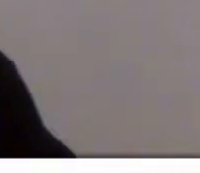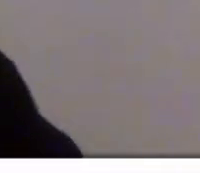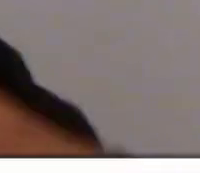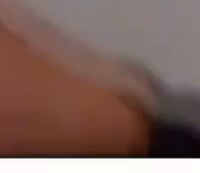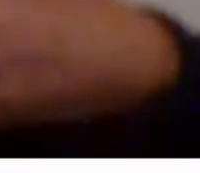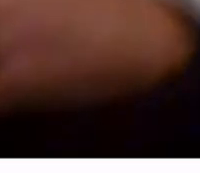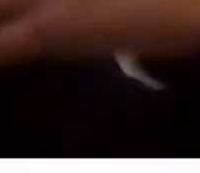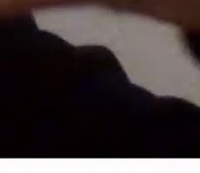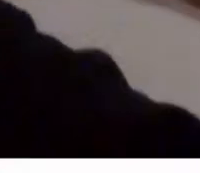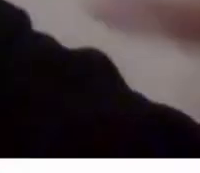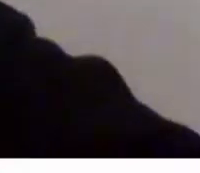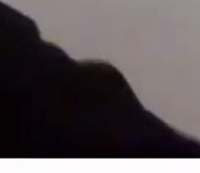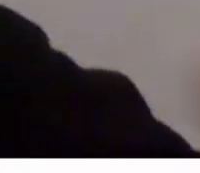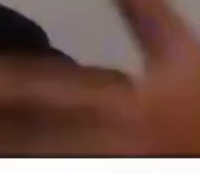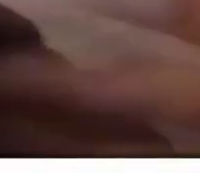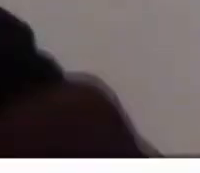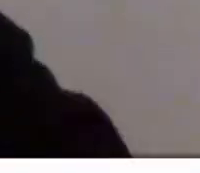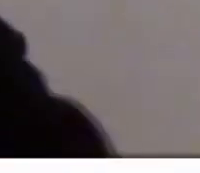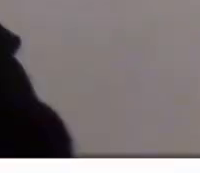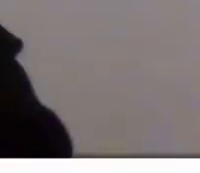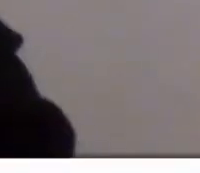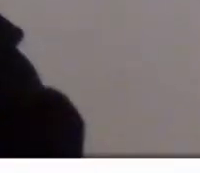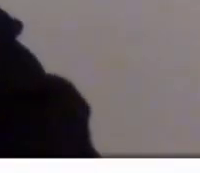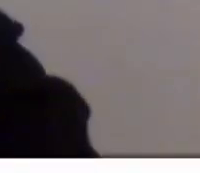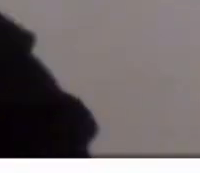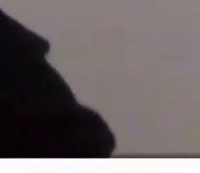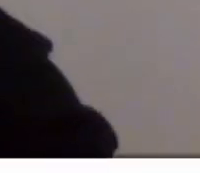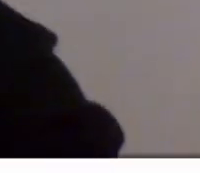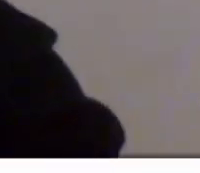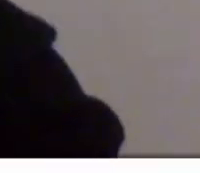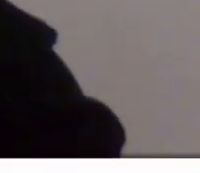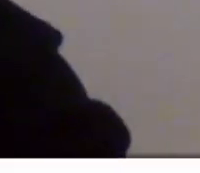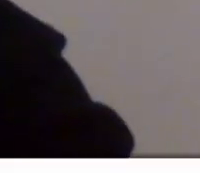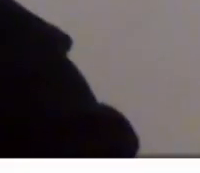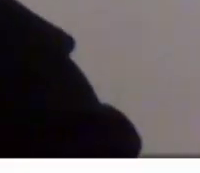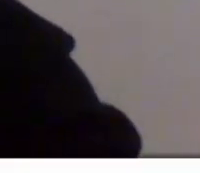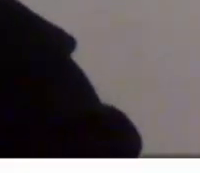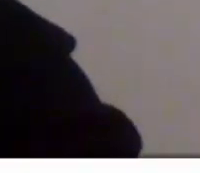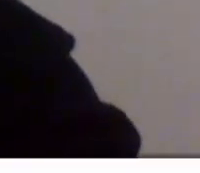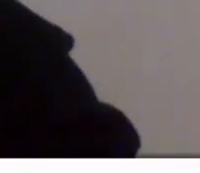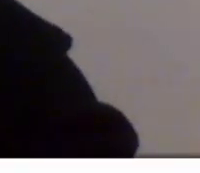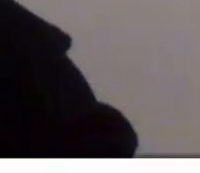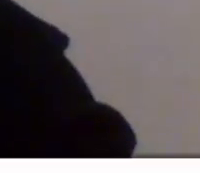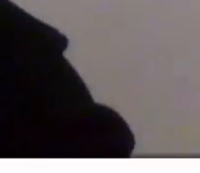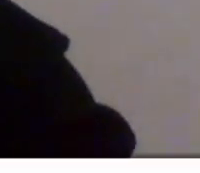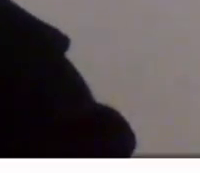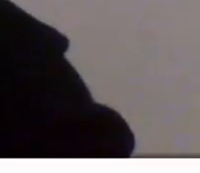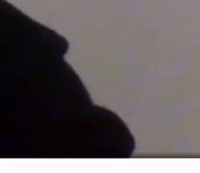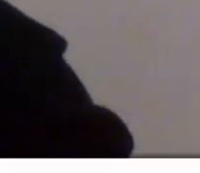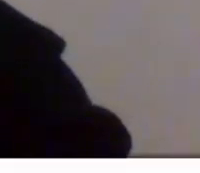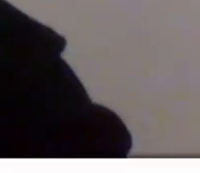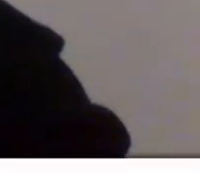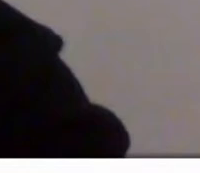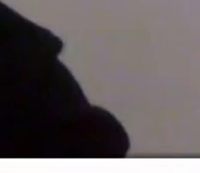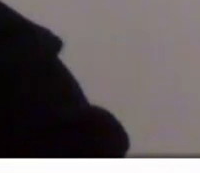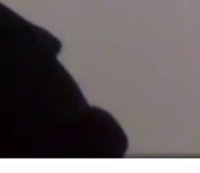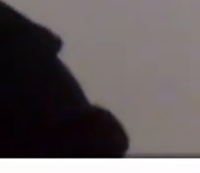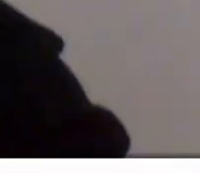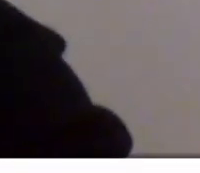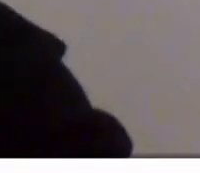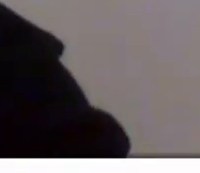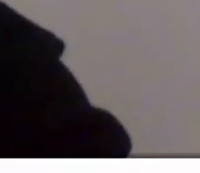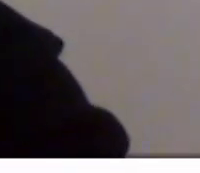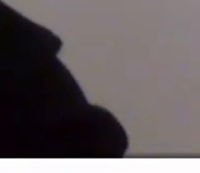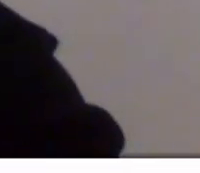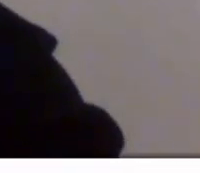país de acuerdo a lo que nos expresan los intereses de aquellos que nos vienen a sacar nuestras producciones. Por